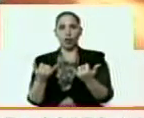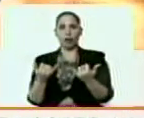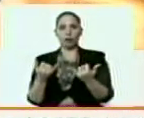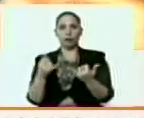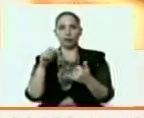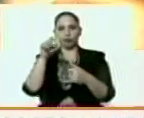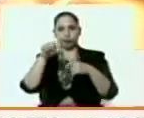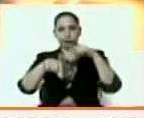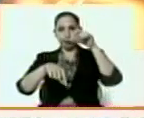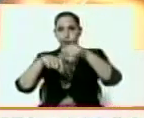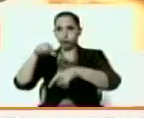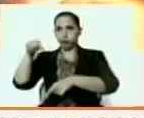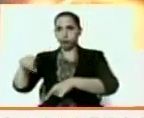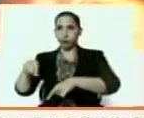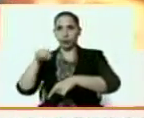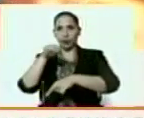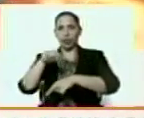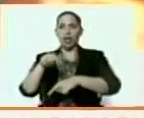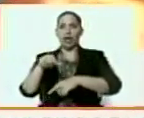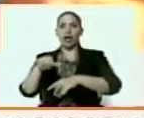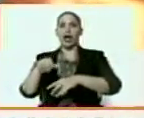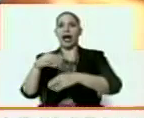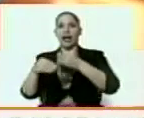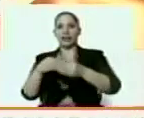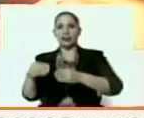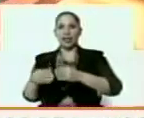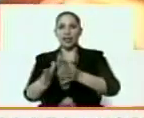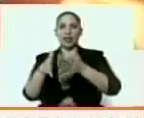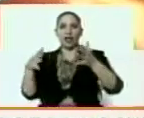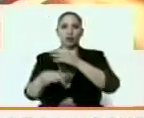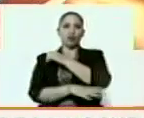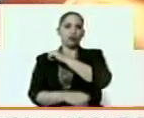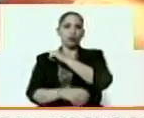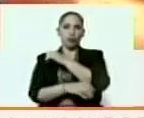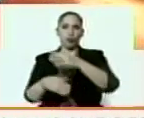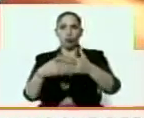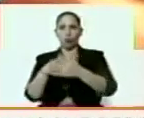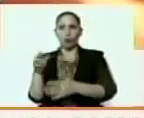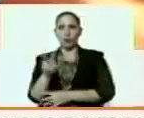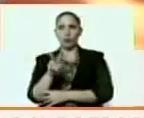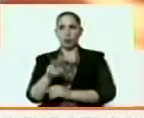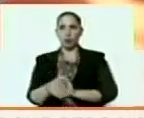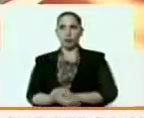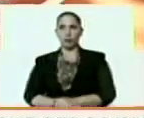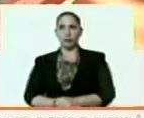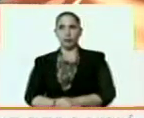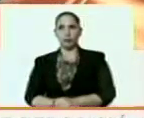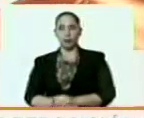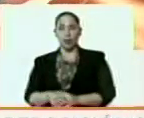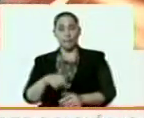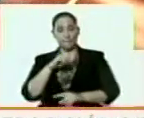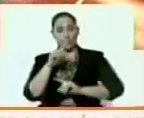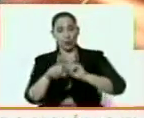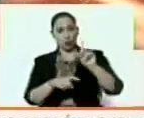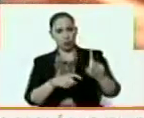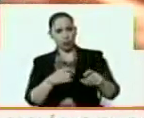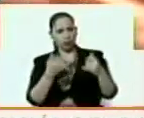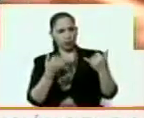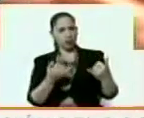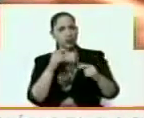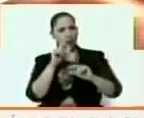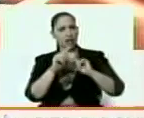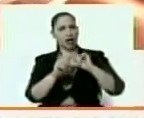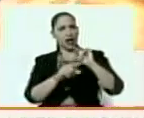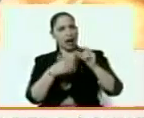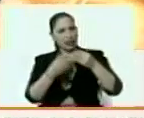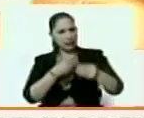para acometer este gran despojo contra los activos de Venezuela. Ahora, la pregunta que incluso me están haciendo muchas personas a través de nuestras redes